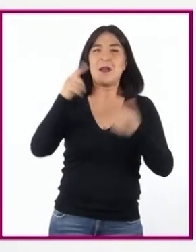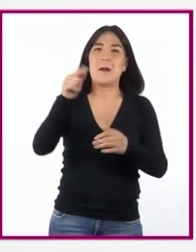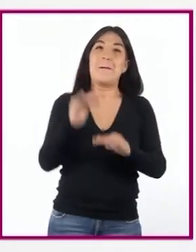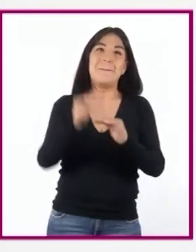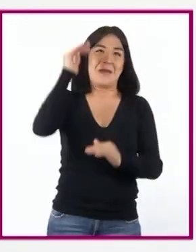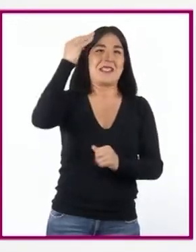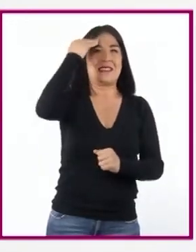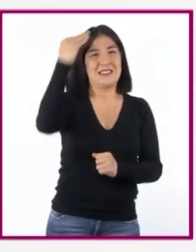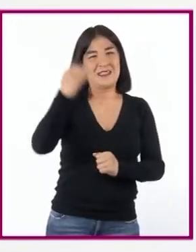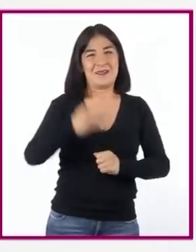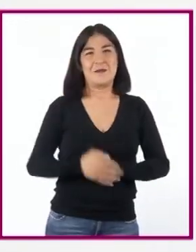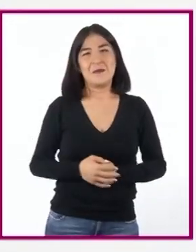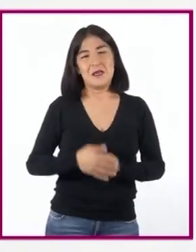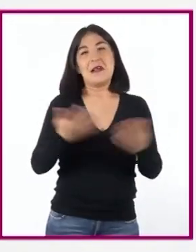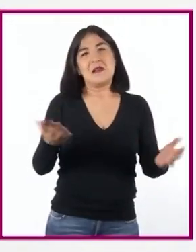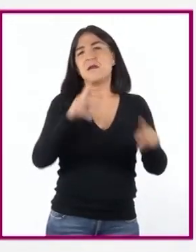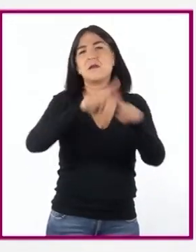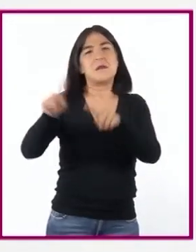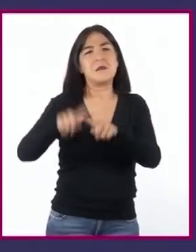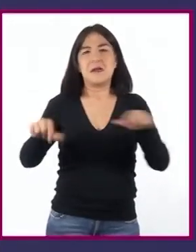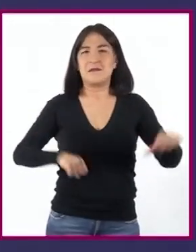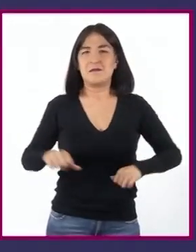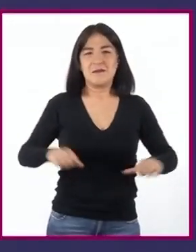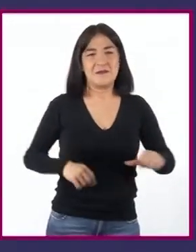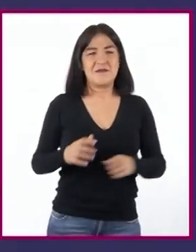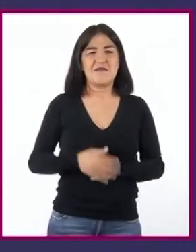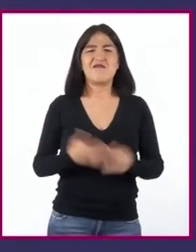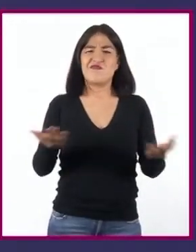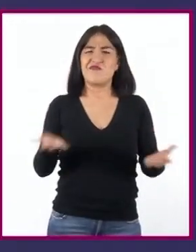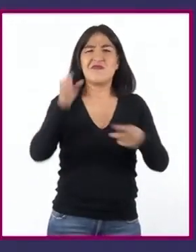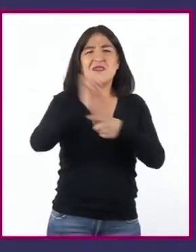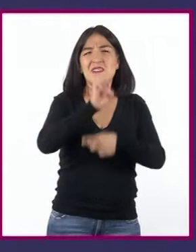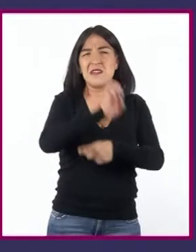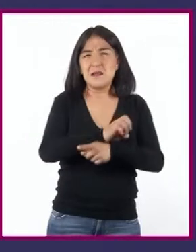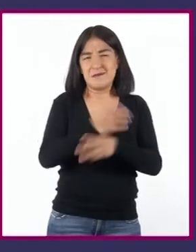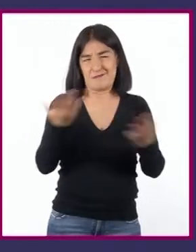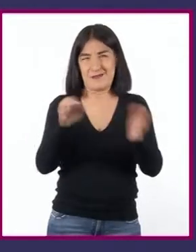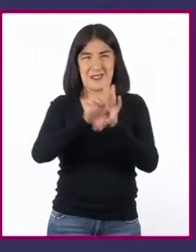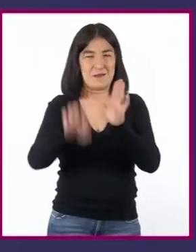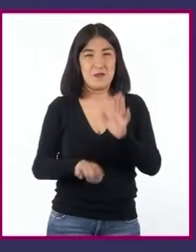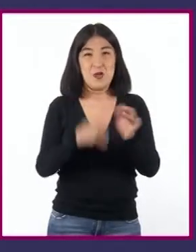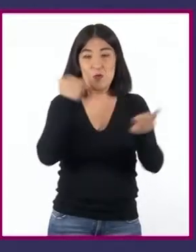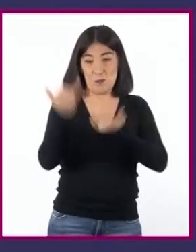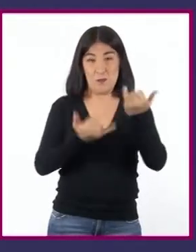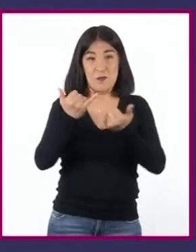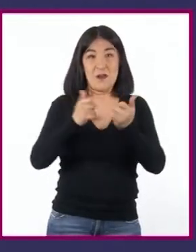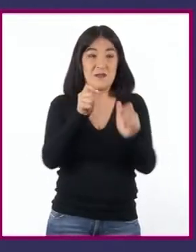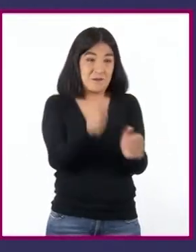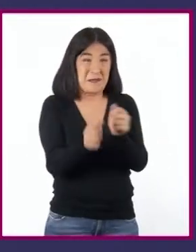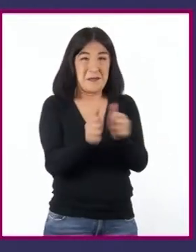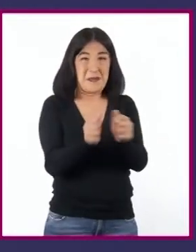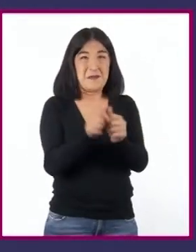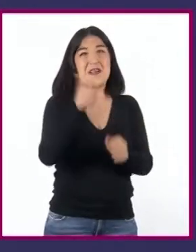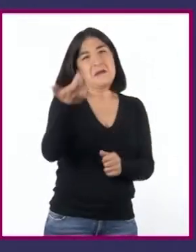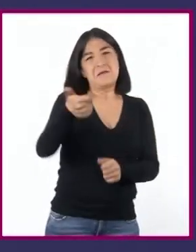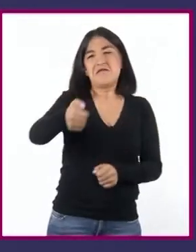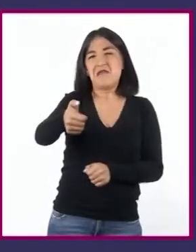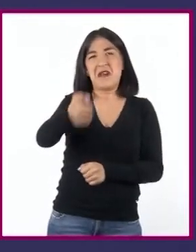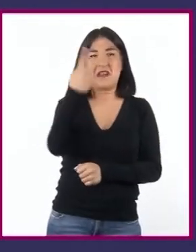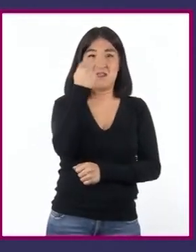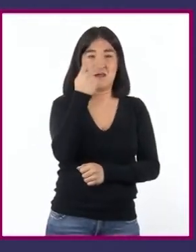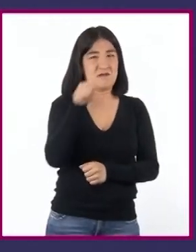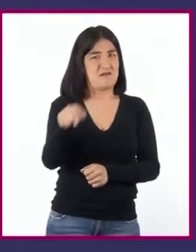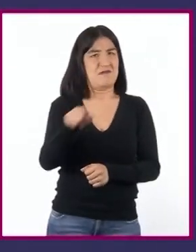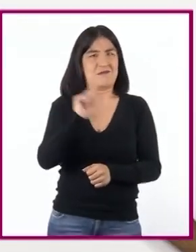más tiempo de cualquier actividad continua. ¿Y entonces es decir que jugar con el control remoto de la tele no